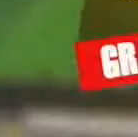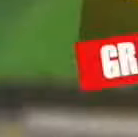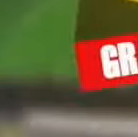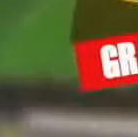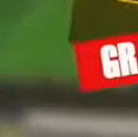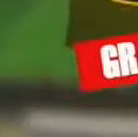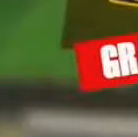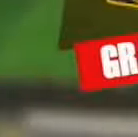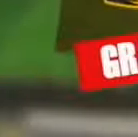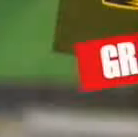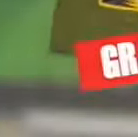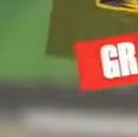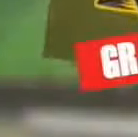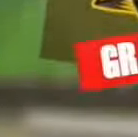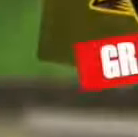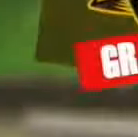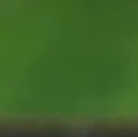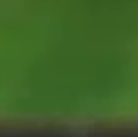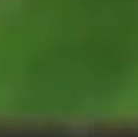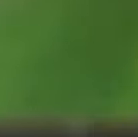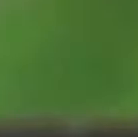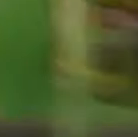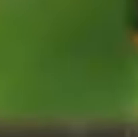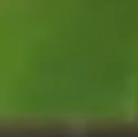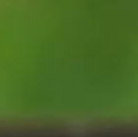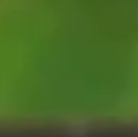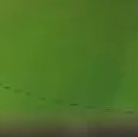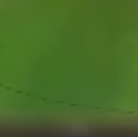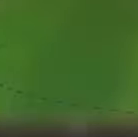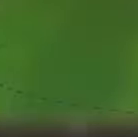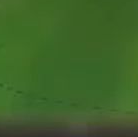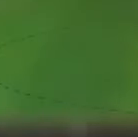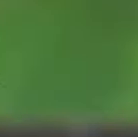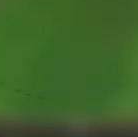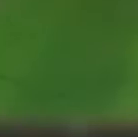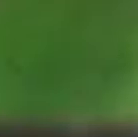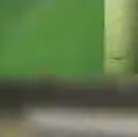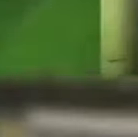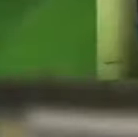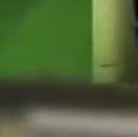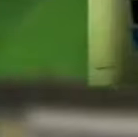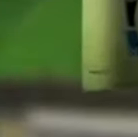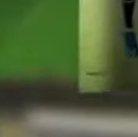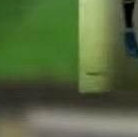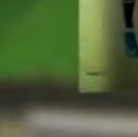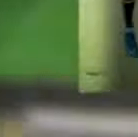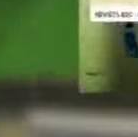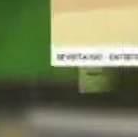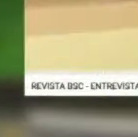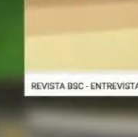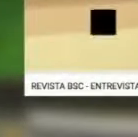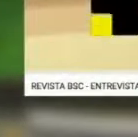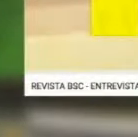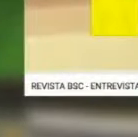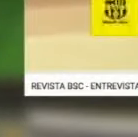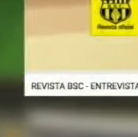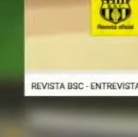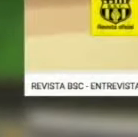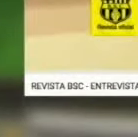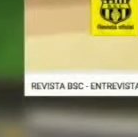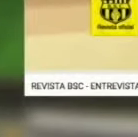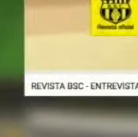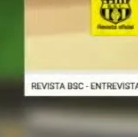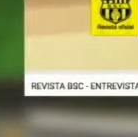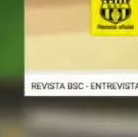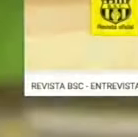tu póster de Forlán y la Noche Torera. Ya en circulación. Busca los códigos QR y accede a las entrevistas completas